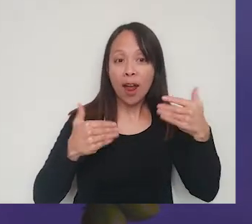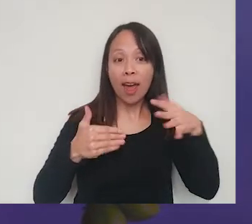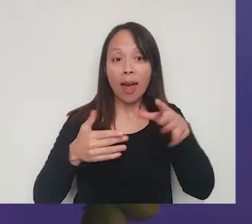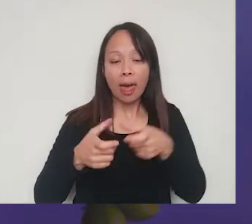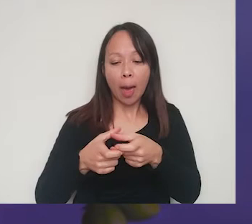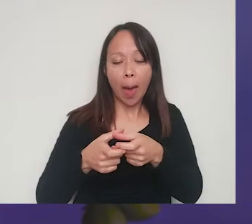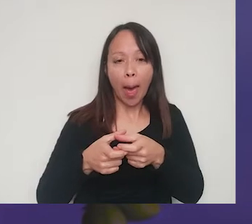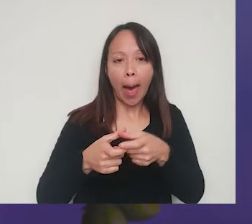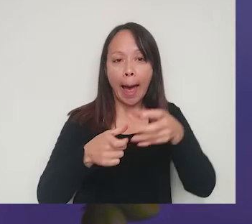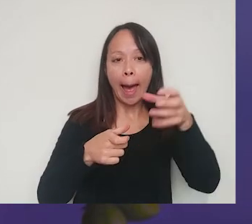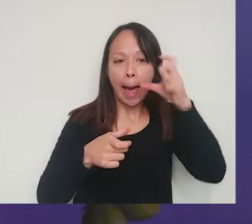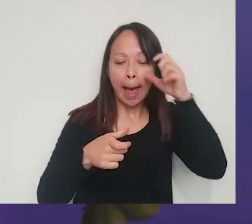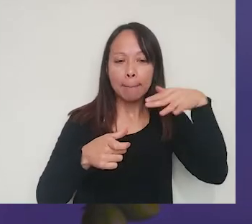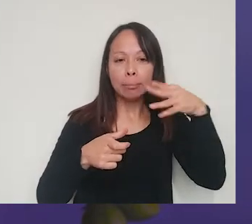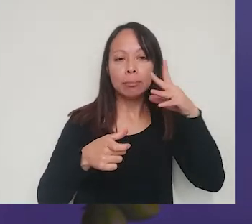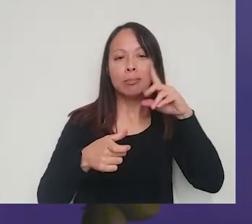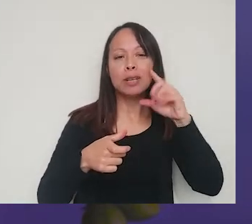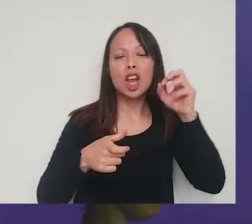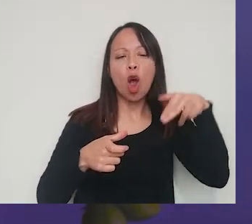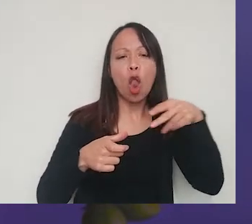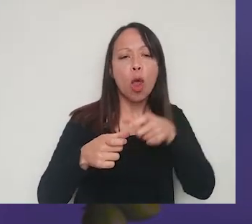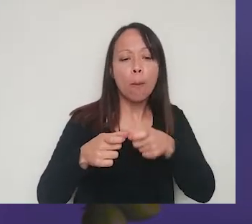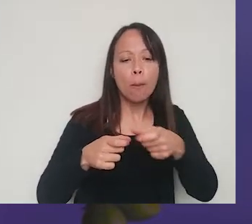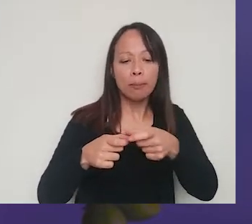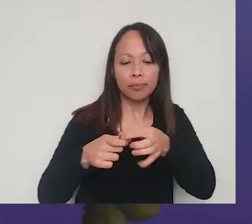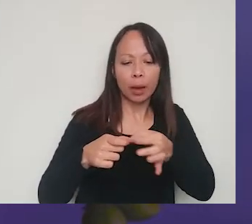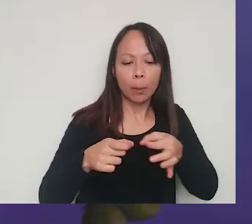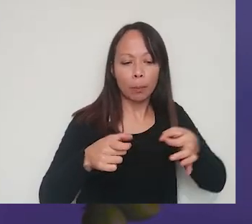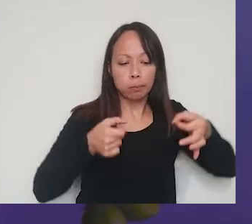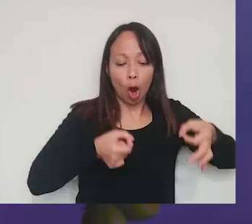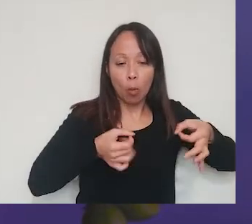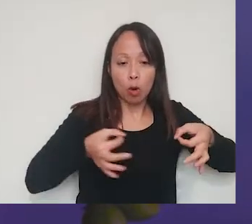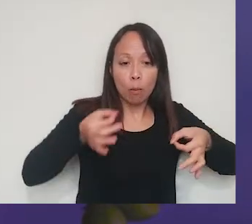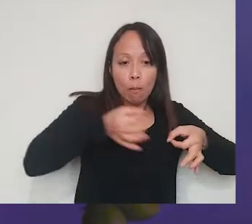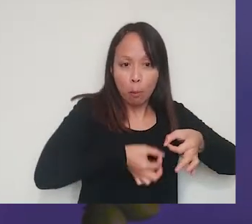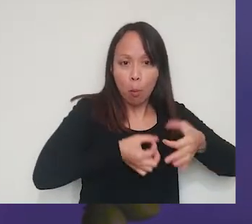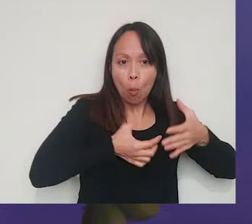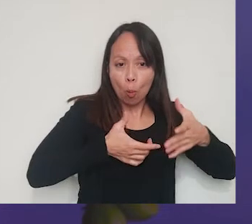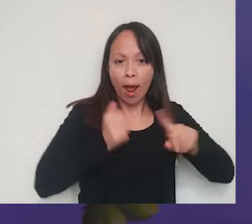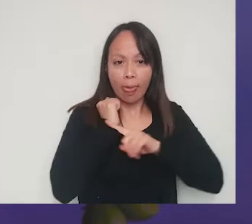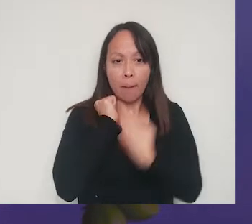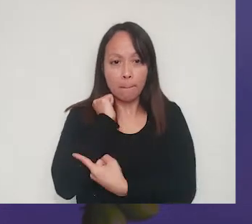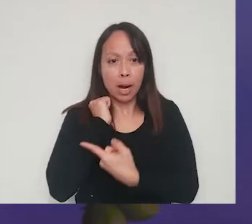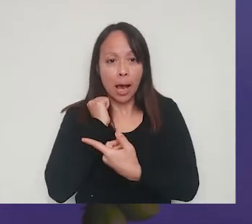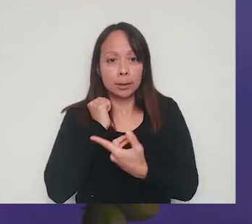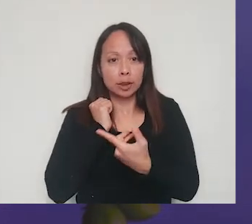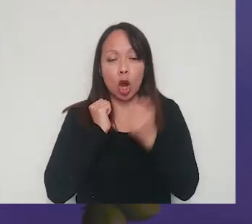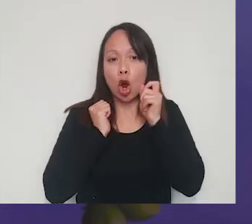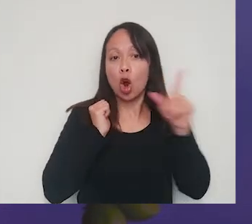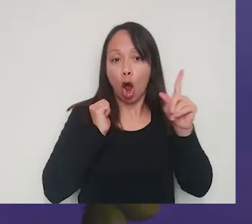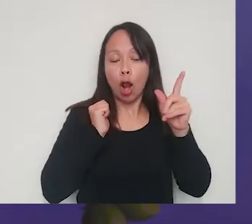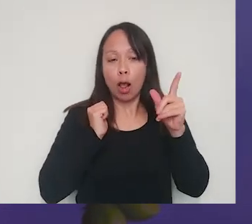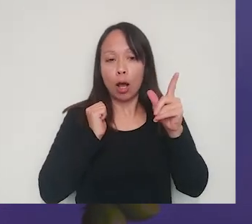vitro para seleccionar aquel embrión que no padece esa enfermedad y de esa manera concretar el derecho